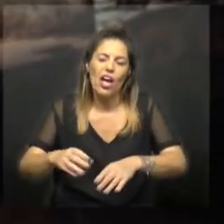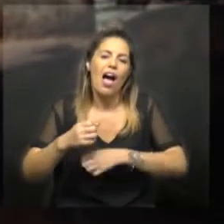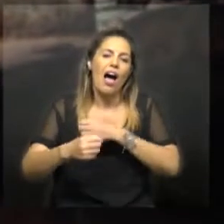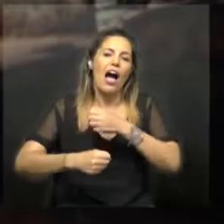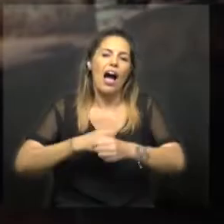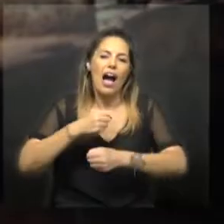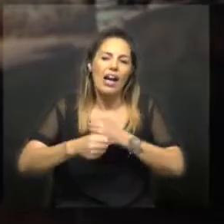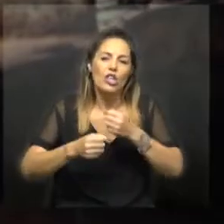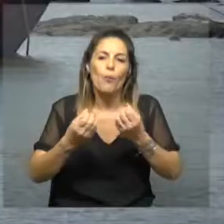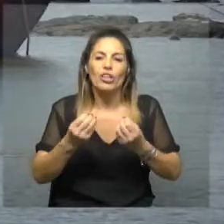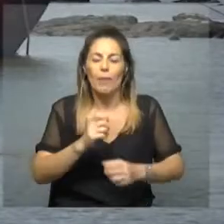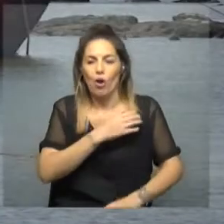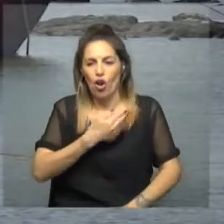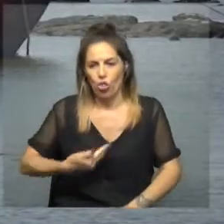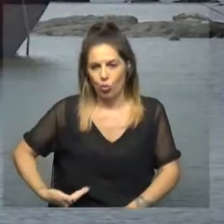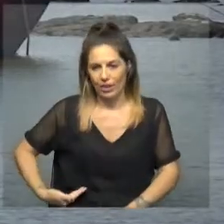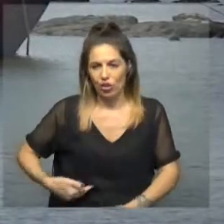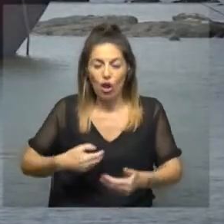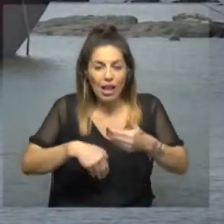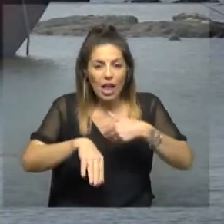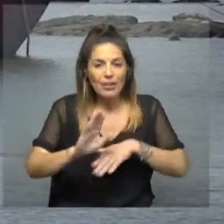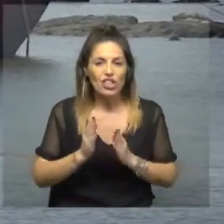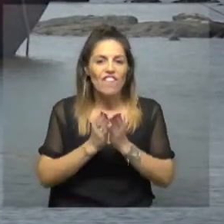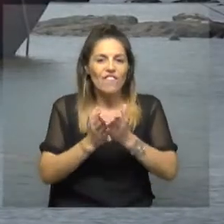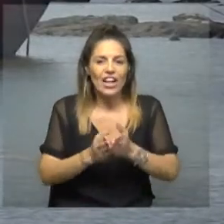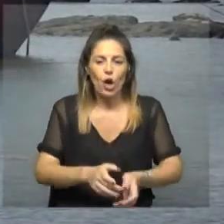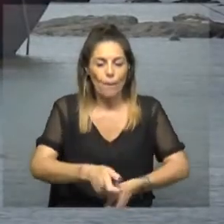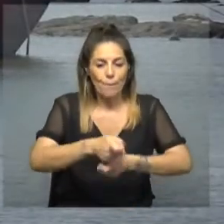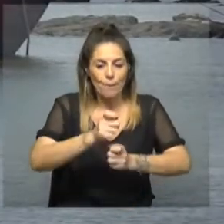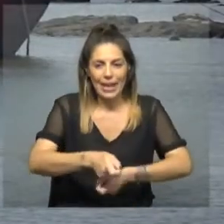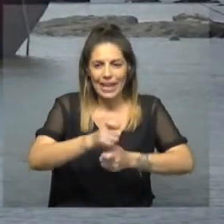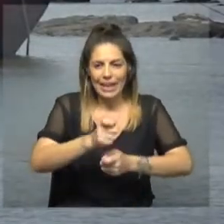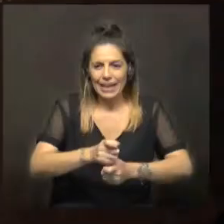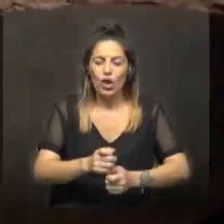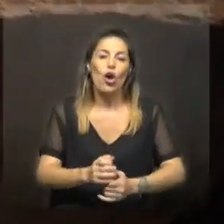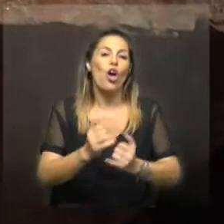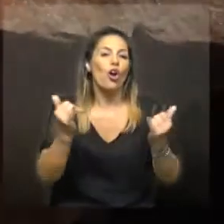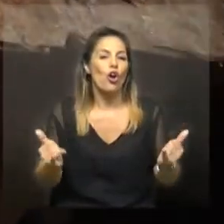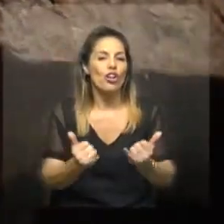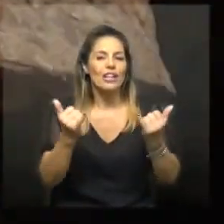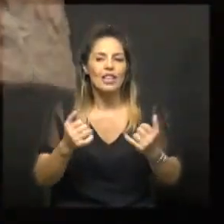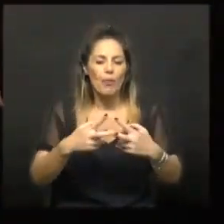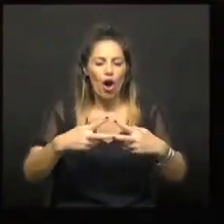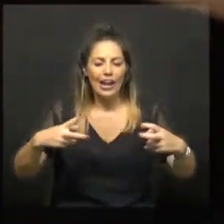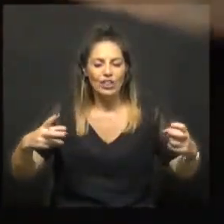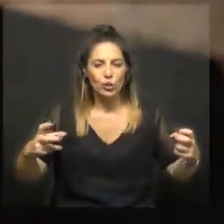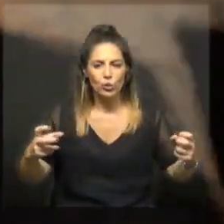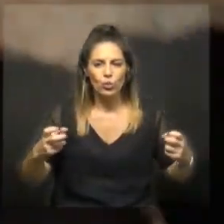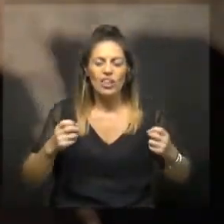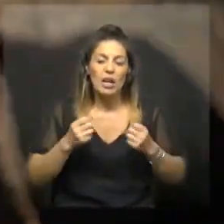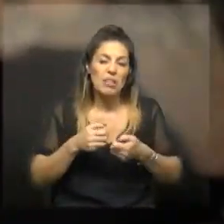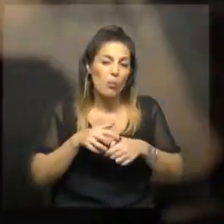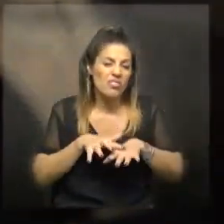por sus propietarios. En su mayoría son barcos pesqueros. Con el tiempo, sus estructuras se transforman en parte del